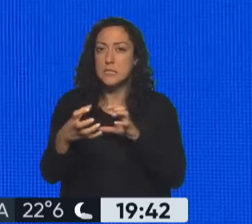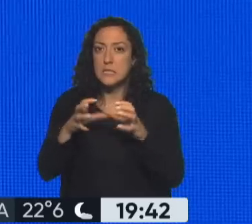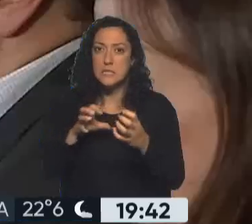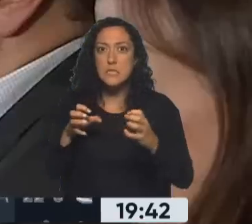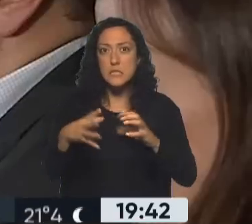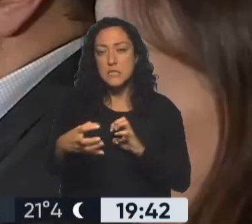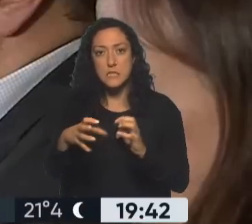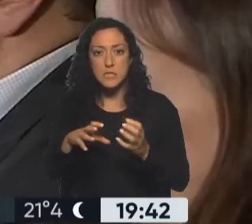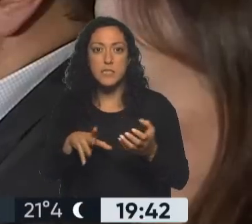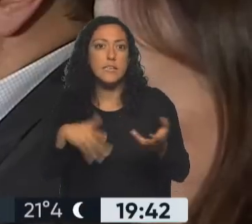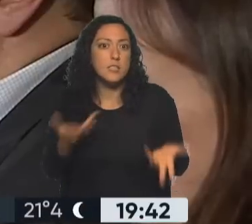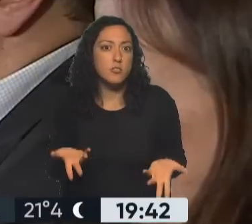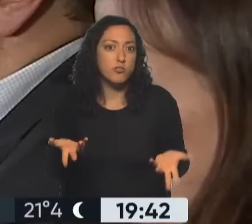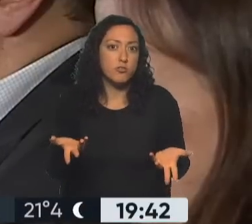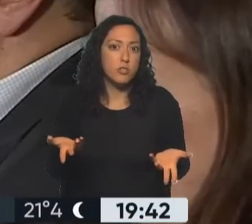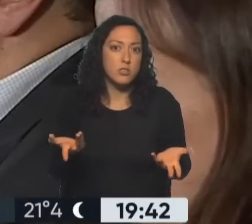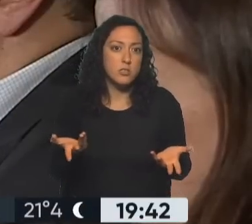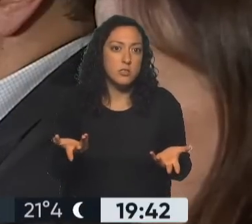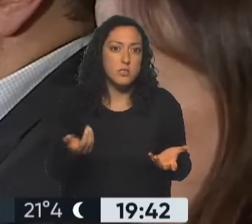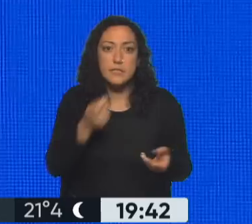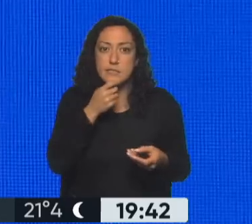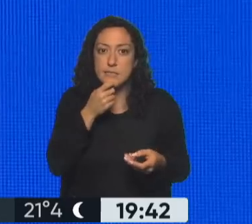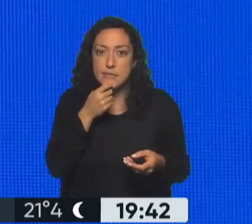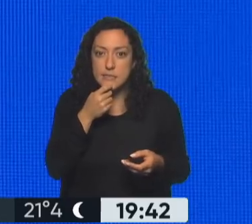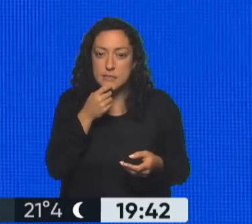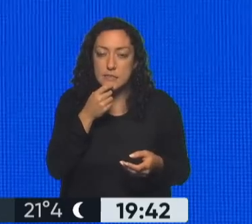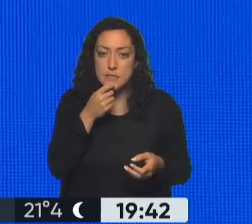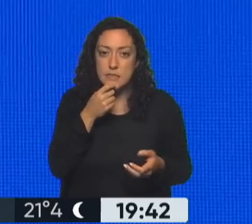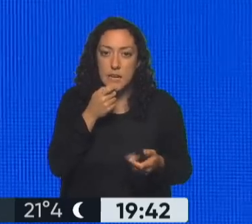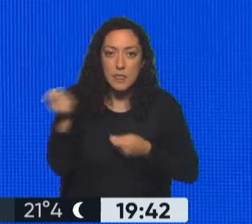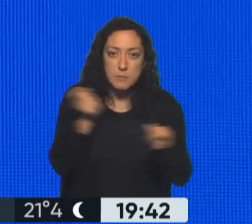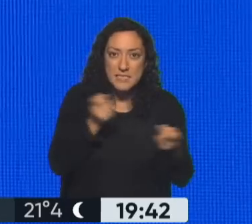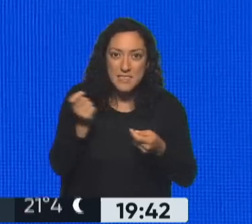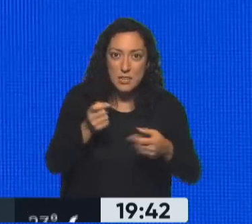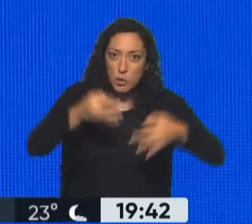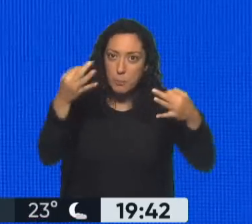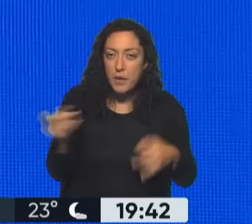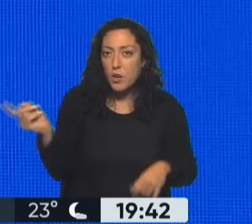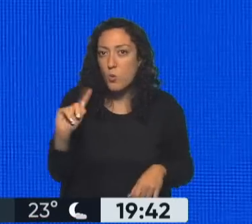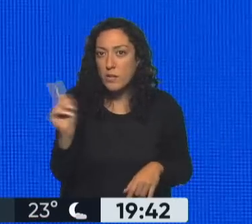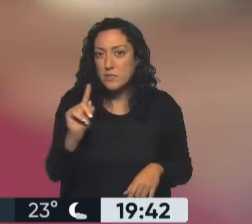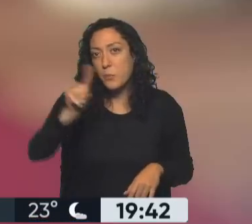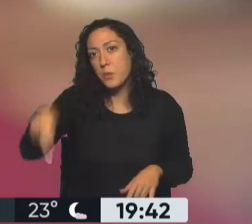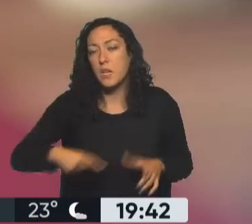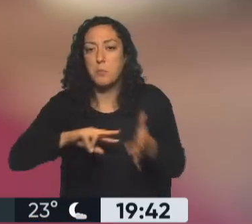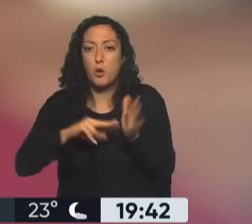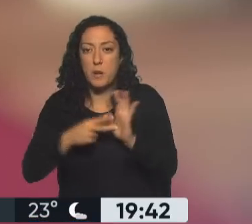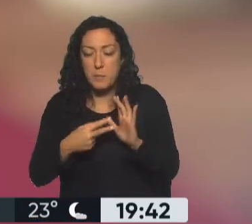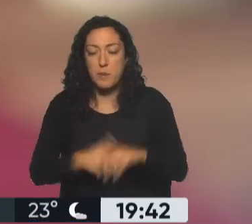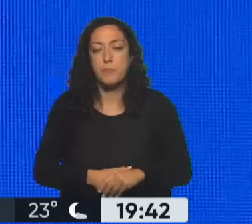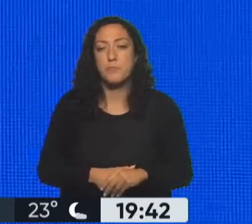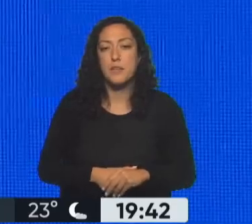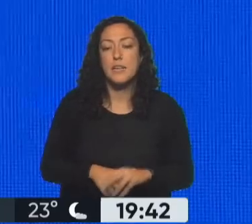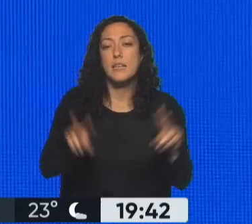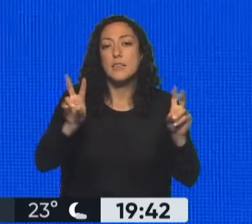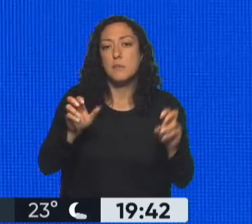bueno, que lleva, si no hay una correcta administración, a problemas. Pero volviendo con el tema del fondo,